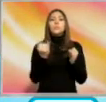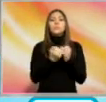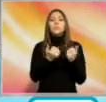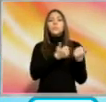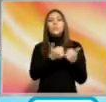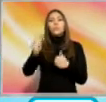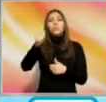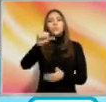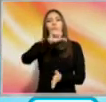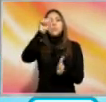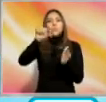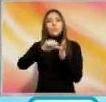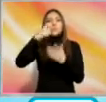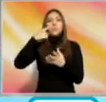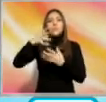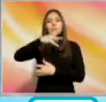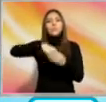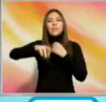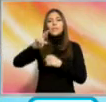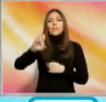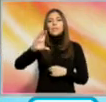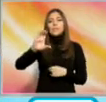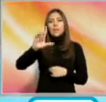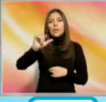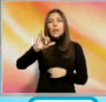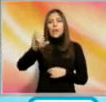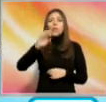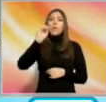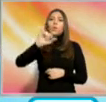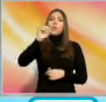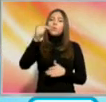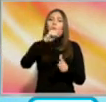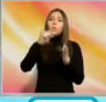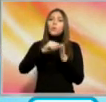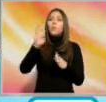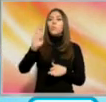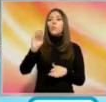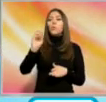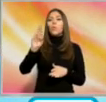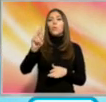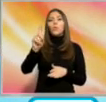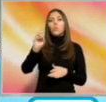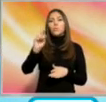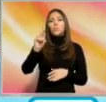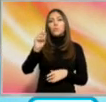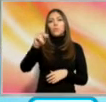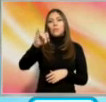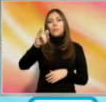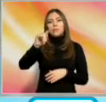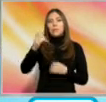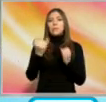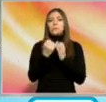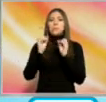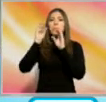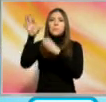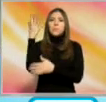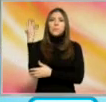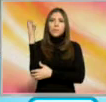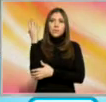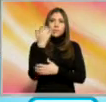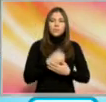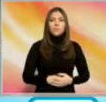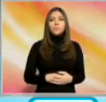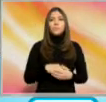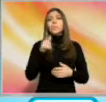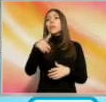de reciclaje y al centro de acopio del Bordo Poniente, ahí lo puedes hacer. Maravilloso, no hay Ahora, excusa. suerte de, como para hacernos